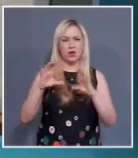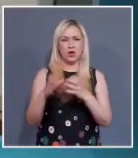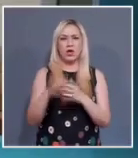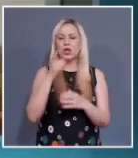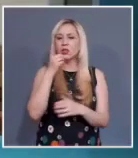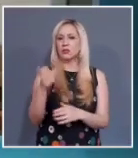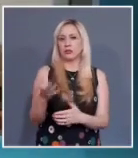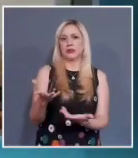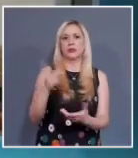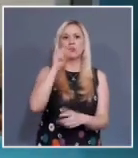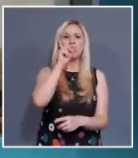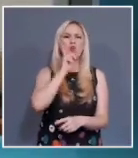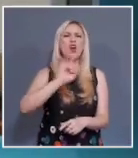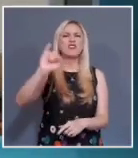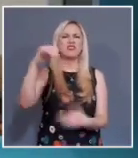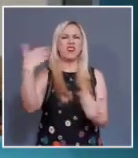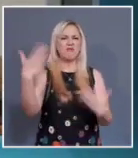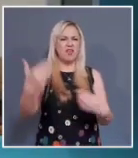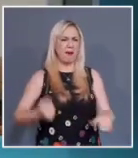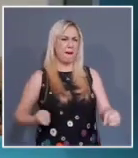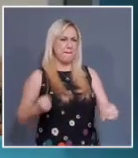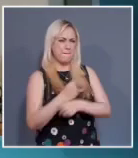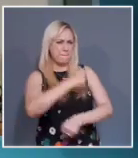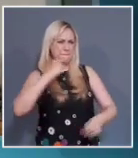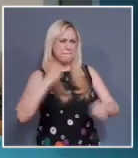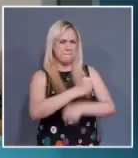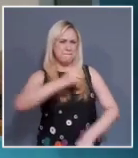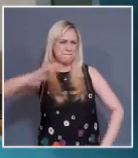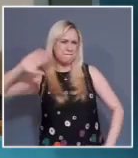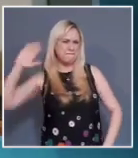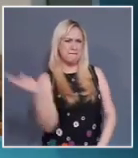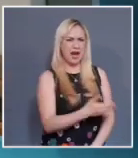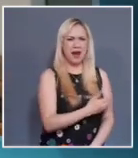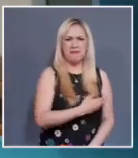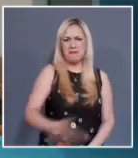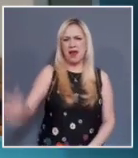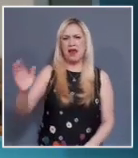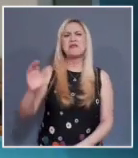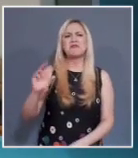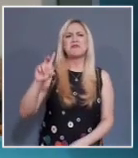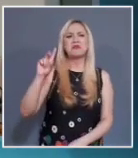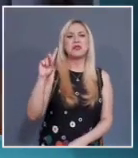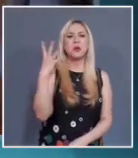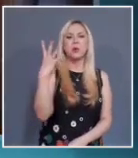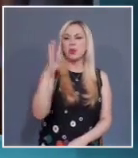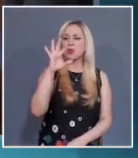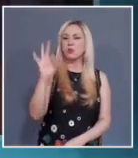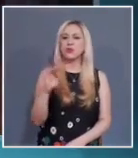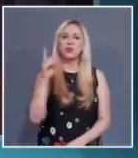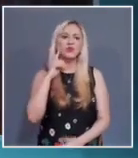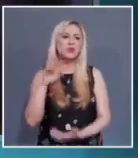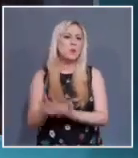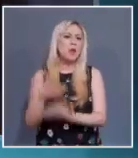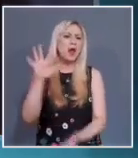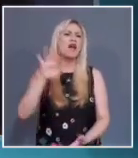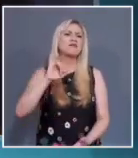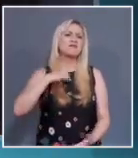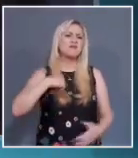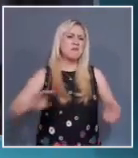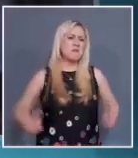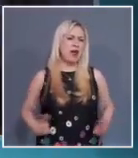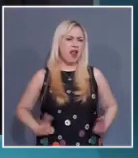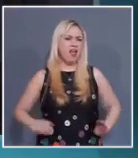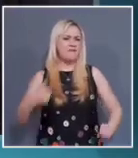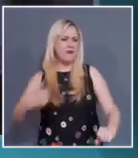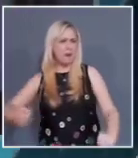mujer. 34% admitió ser violento con su pareja en el pasado, mientras que el 33% ve permisible los golpes en medio